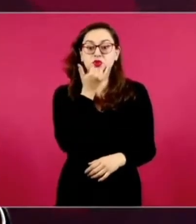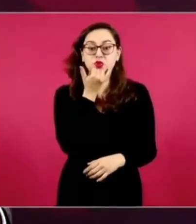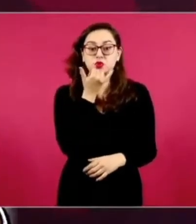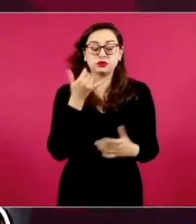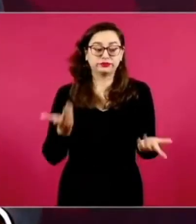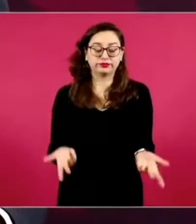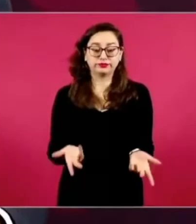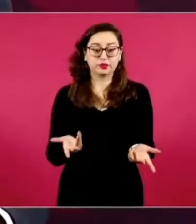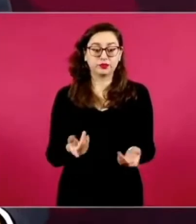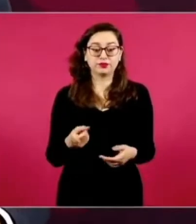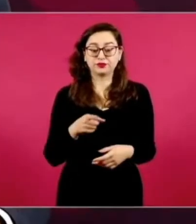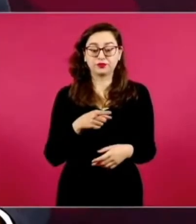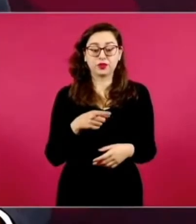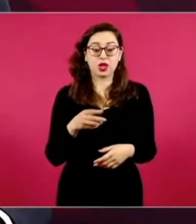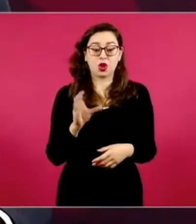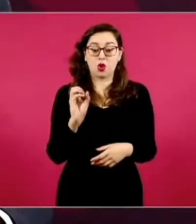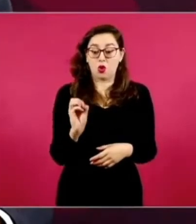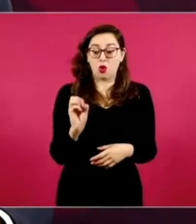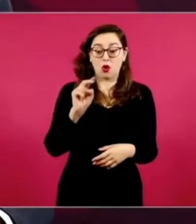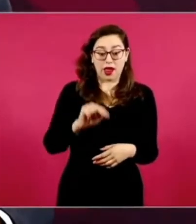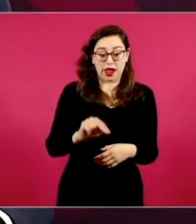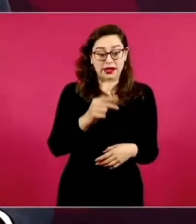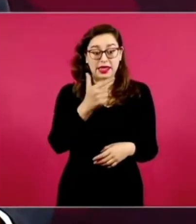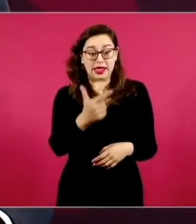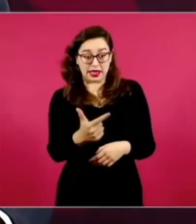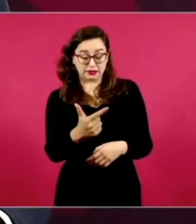organizaciones no gubernamentales,